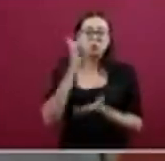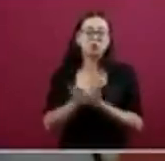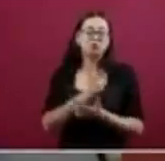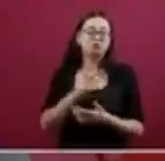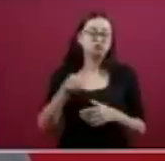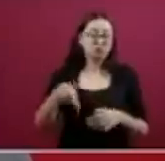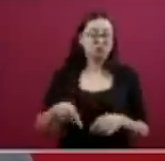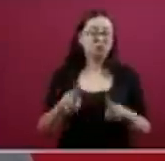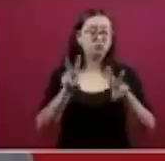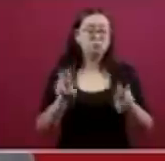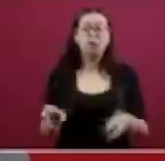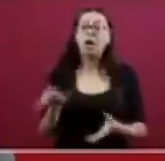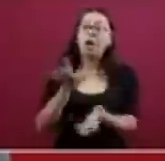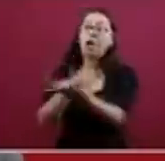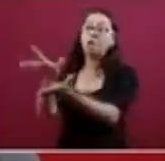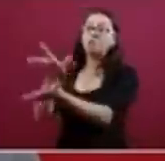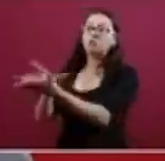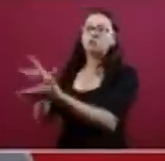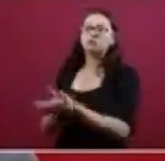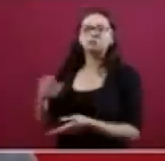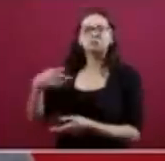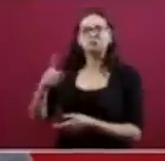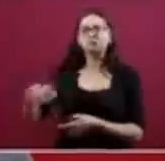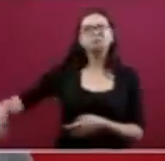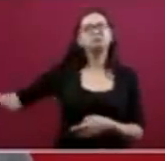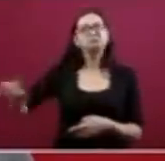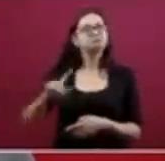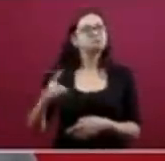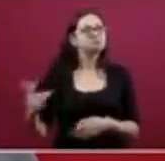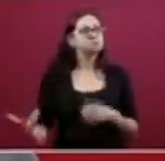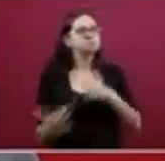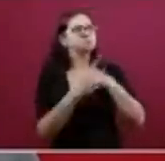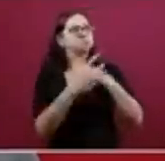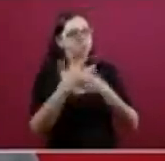llegaba. Entonces ya no van a haber intermediarios,